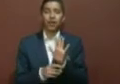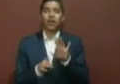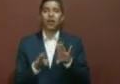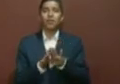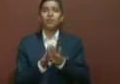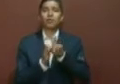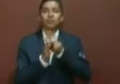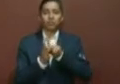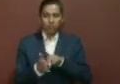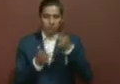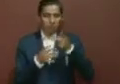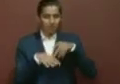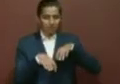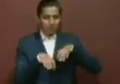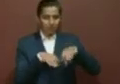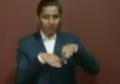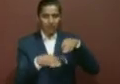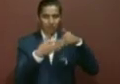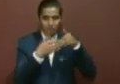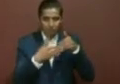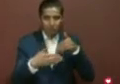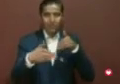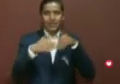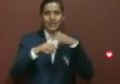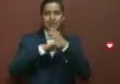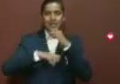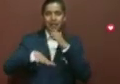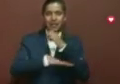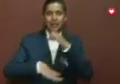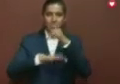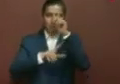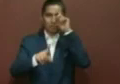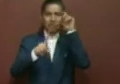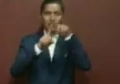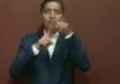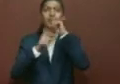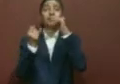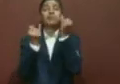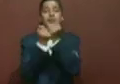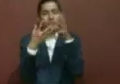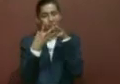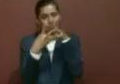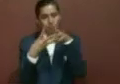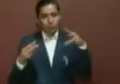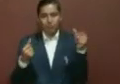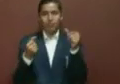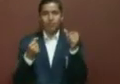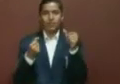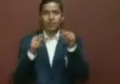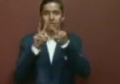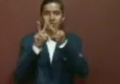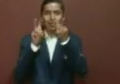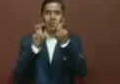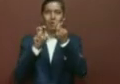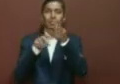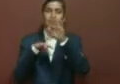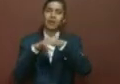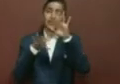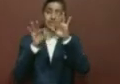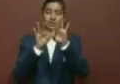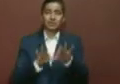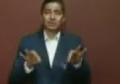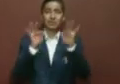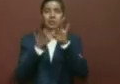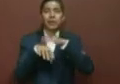reencauzar la ruta del Estado, en resolver los temas más apremiantes,